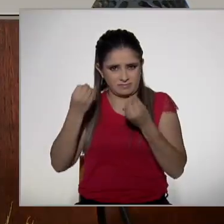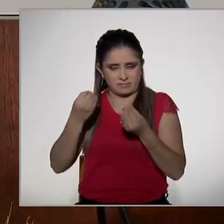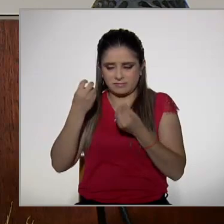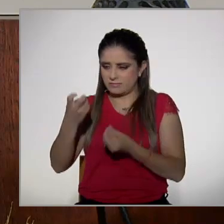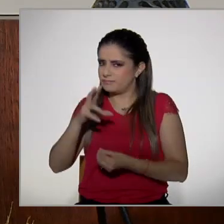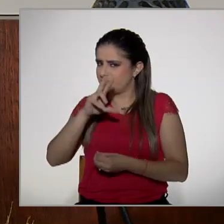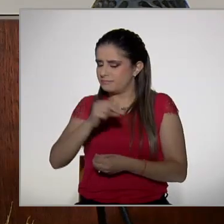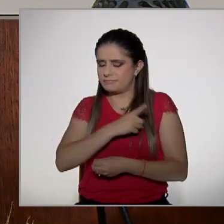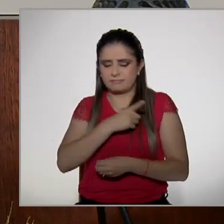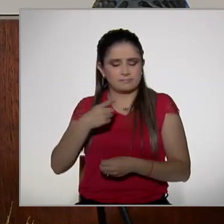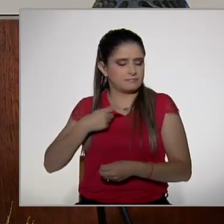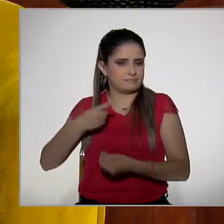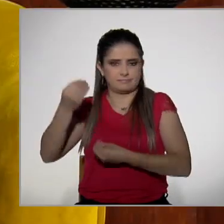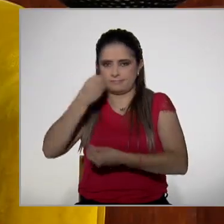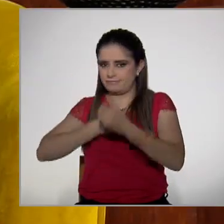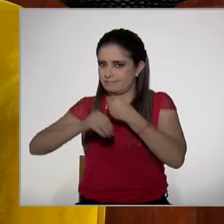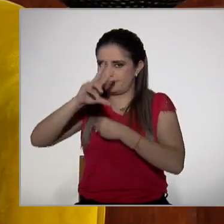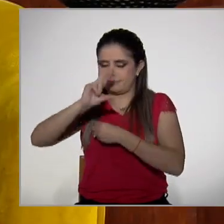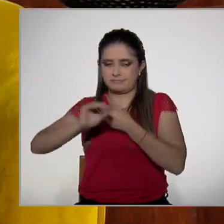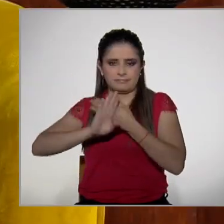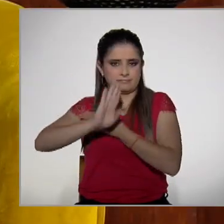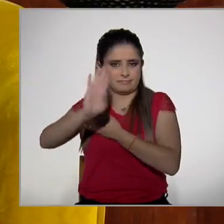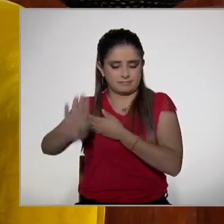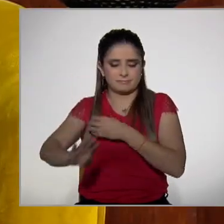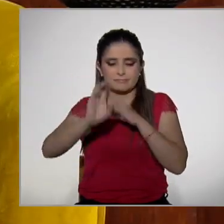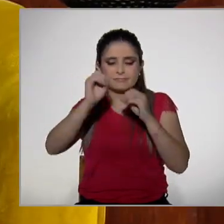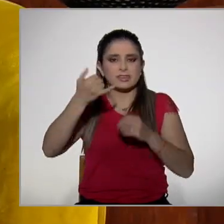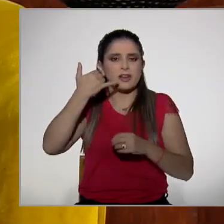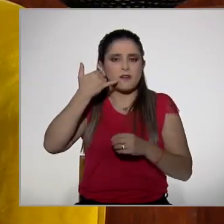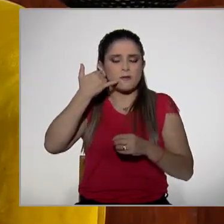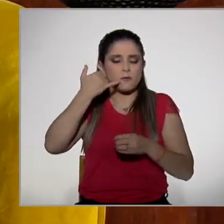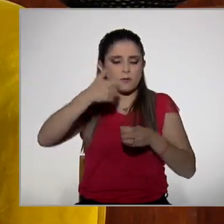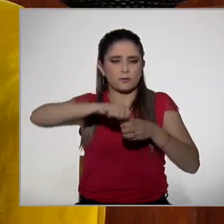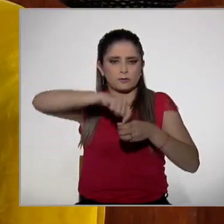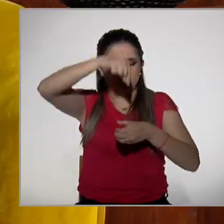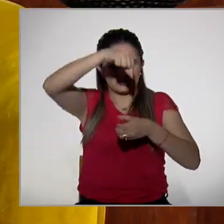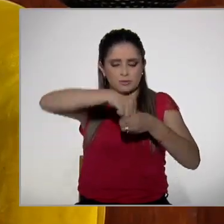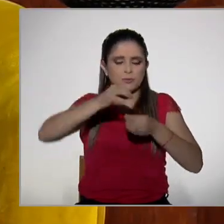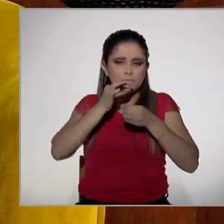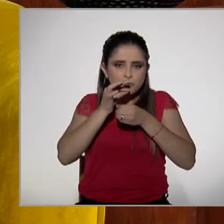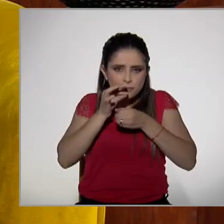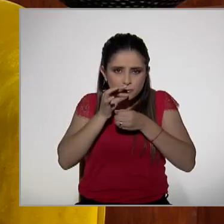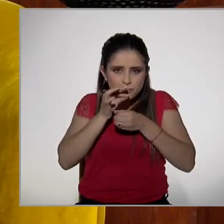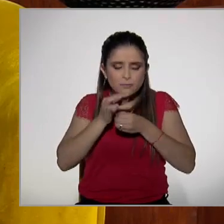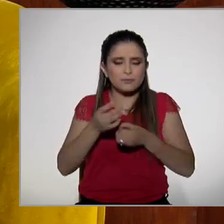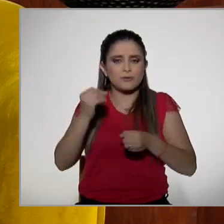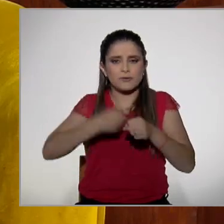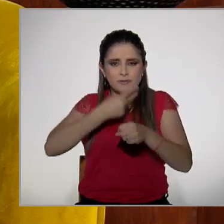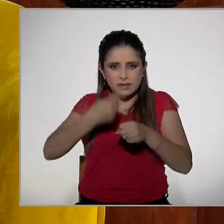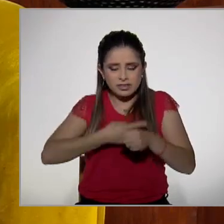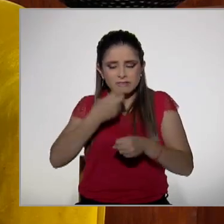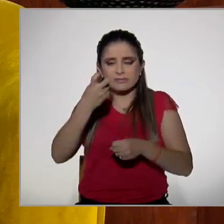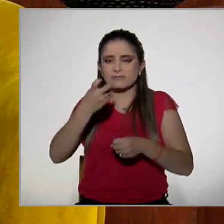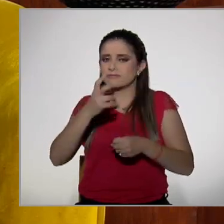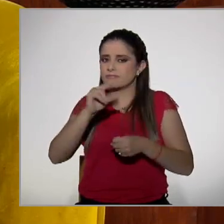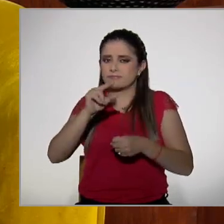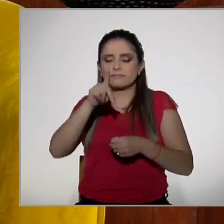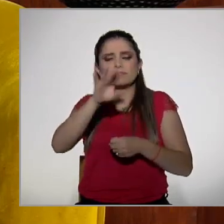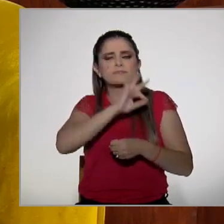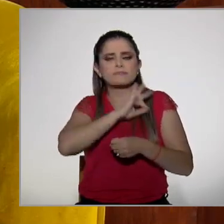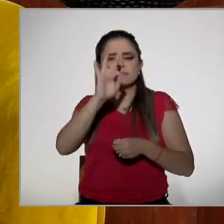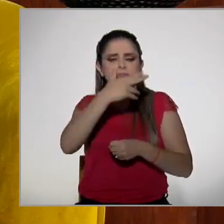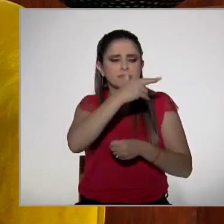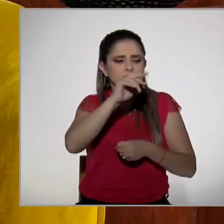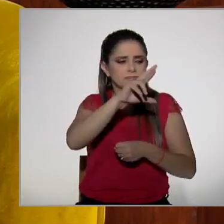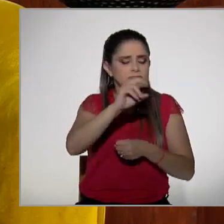queremos exacto es ese tipo de grasas o los jugos industrializados entonces yo puedo tener un niño a lo mejor con una dieta con un buen aporte de hierro